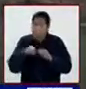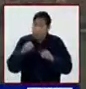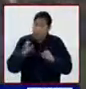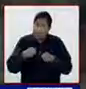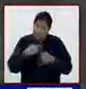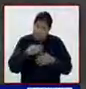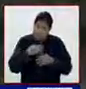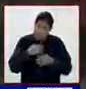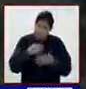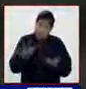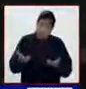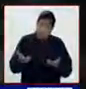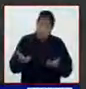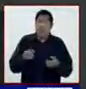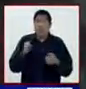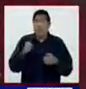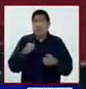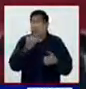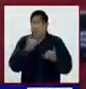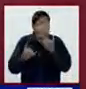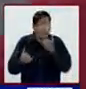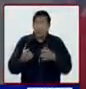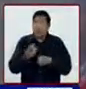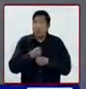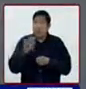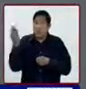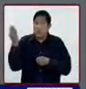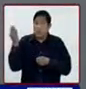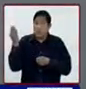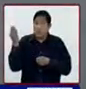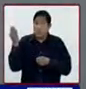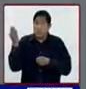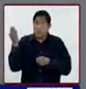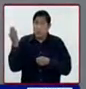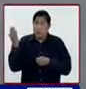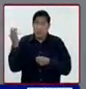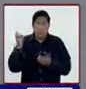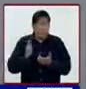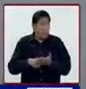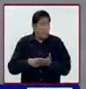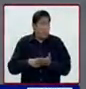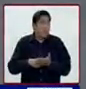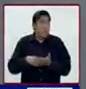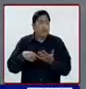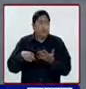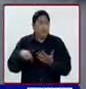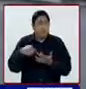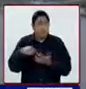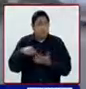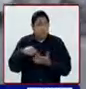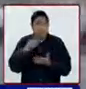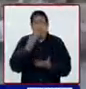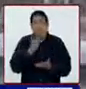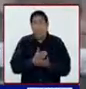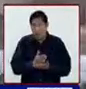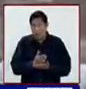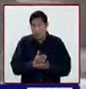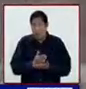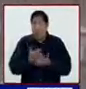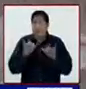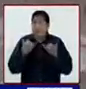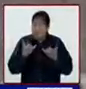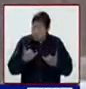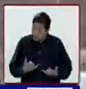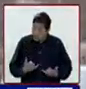derecho a reclamar. Claro que sí. Y lo que reciben es agresión. Y esto se está dando en medio de este paro, que